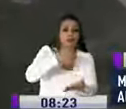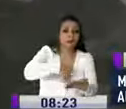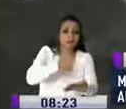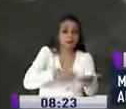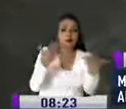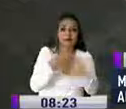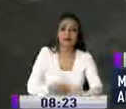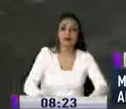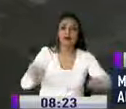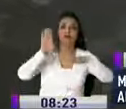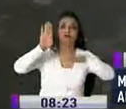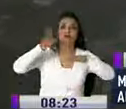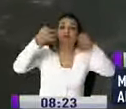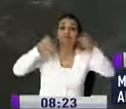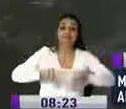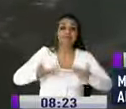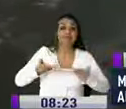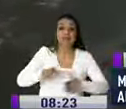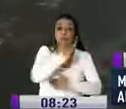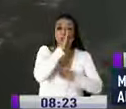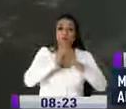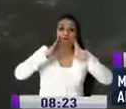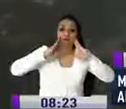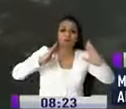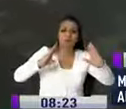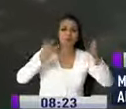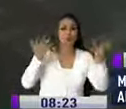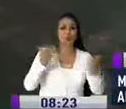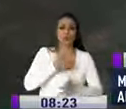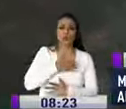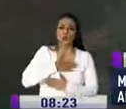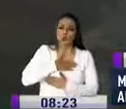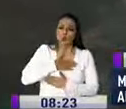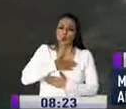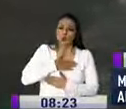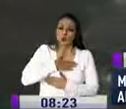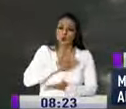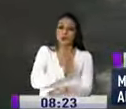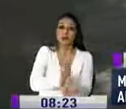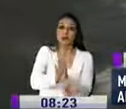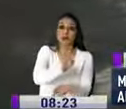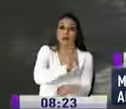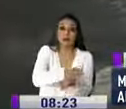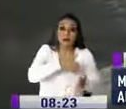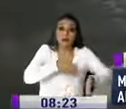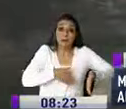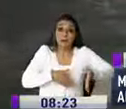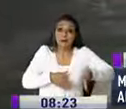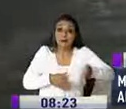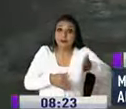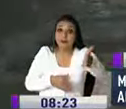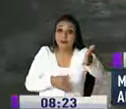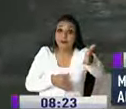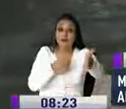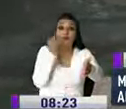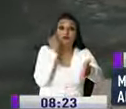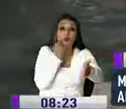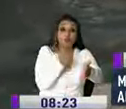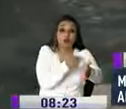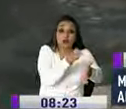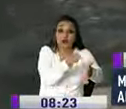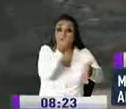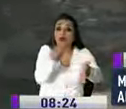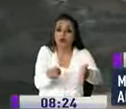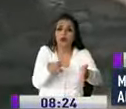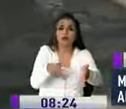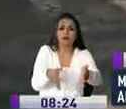se ha hecho. Pero nunca se han acordado de este pobre barrio. Estamos de la principal, de la Mariscal Sucre, a una media cuadra, y que